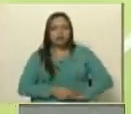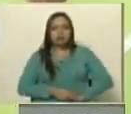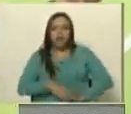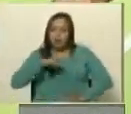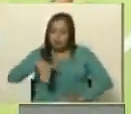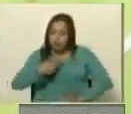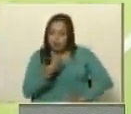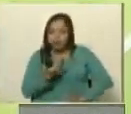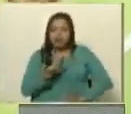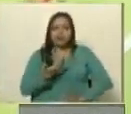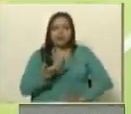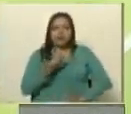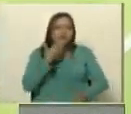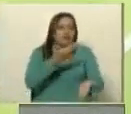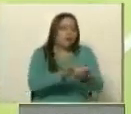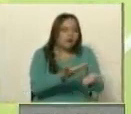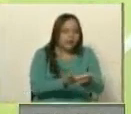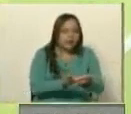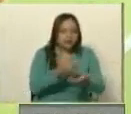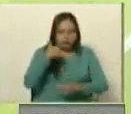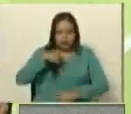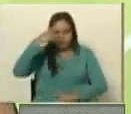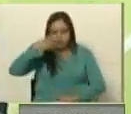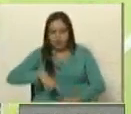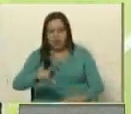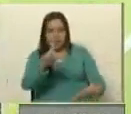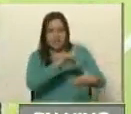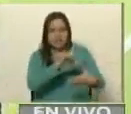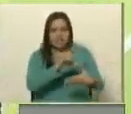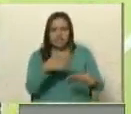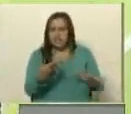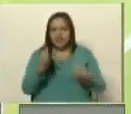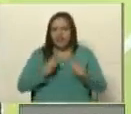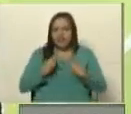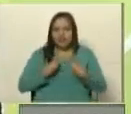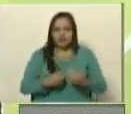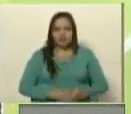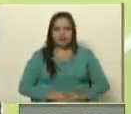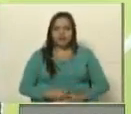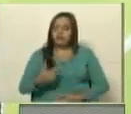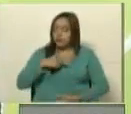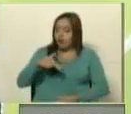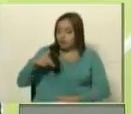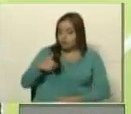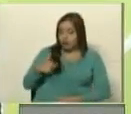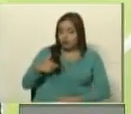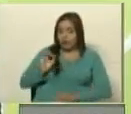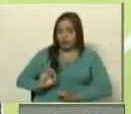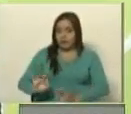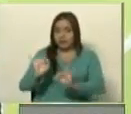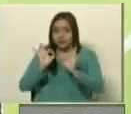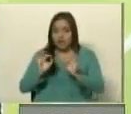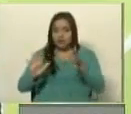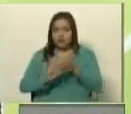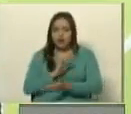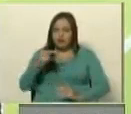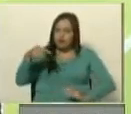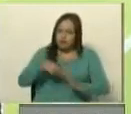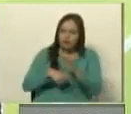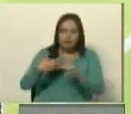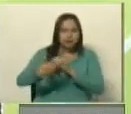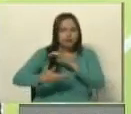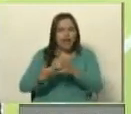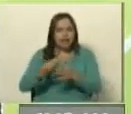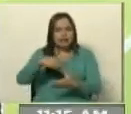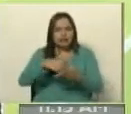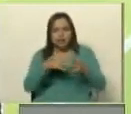digamos, lo que me está pasando como latino o lo que estoy viviendo. Bueno, nosotros precisamente en esa coyuntura de crisis profunda que hay en Estados